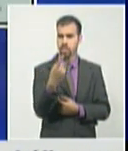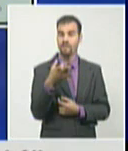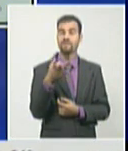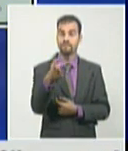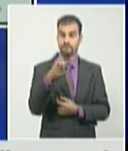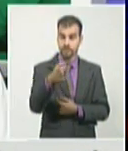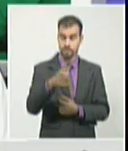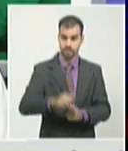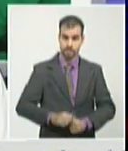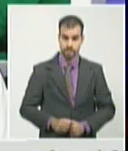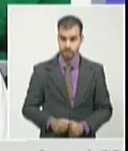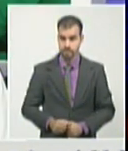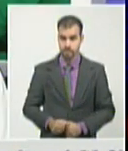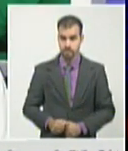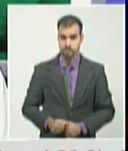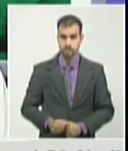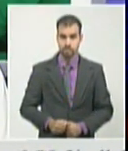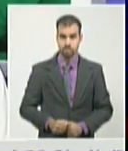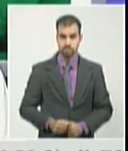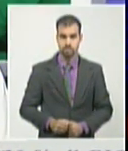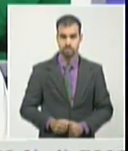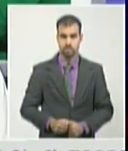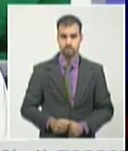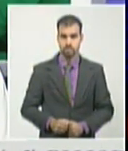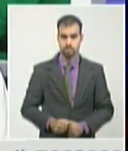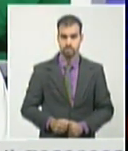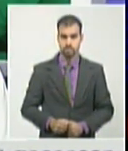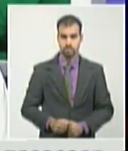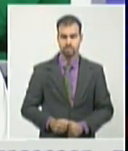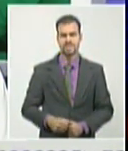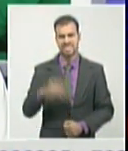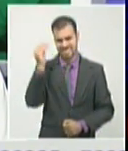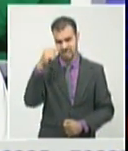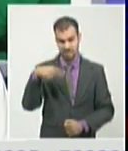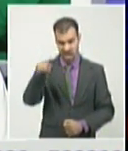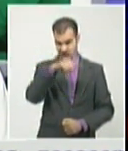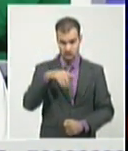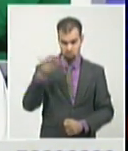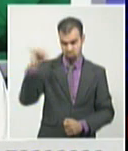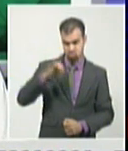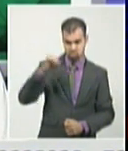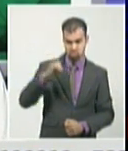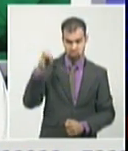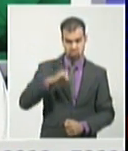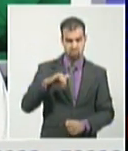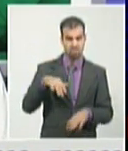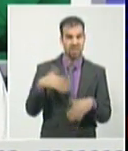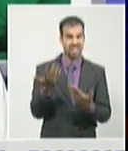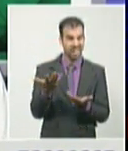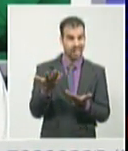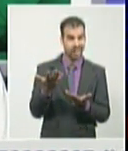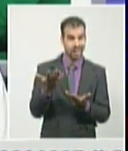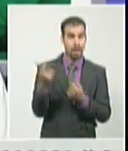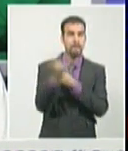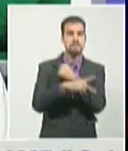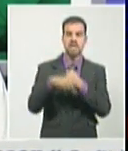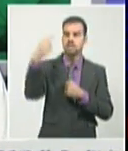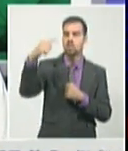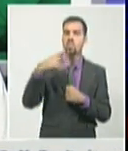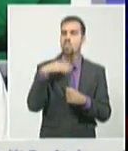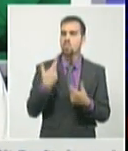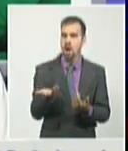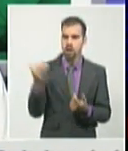por países que también lo hemos estado informando son viena eeuu norteamérica